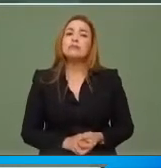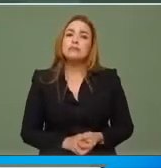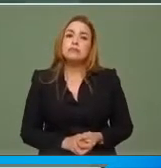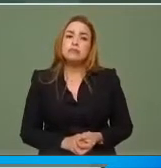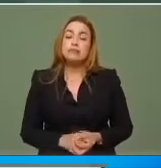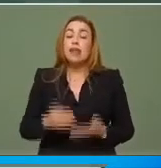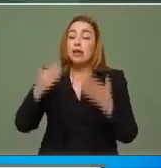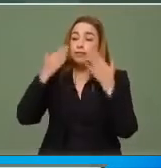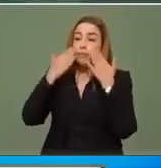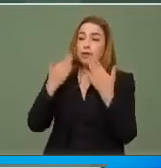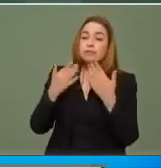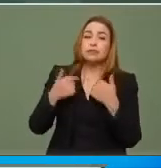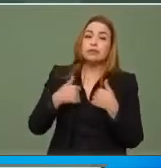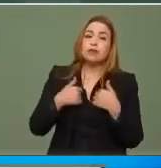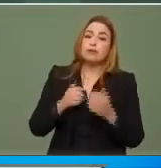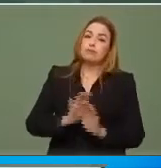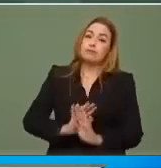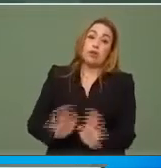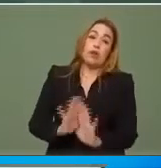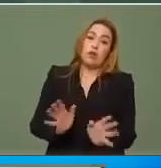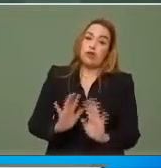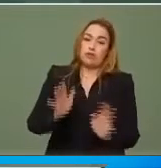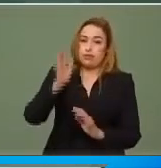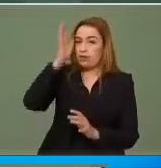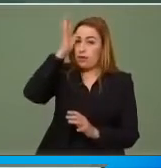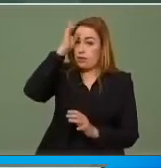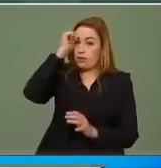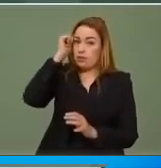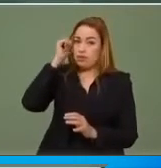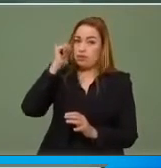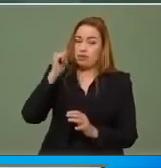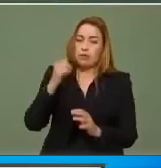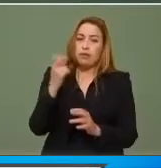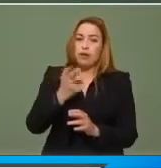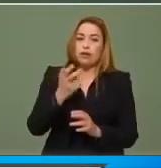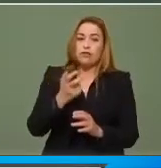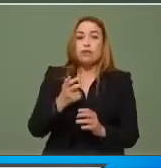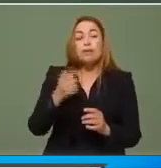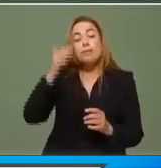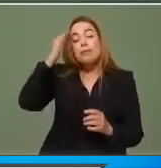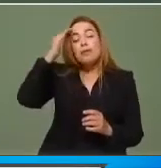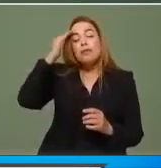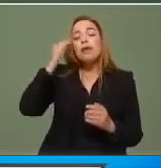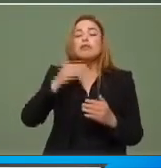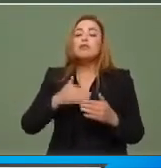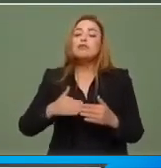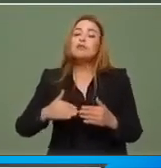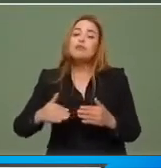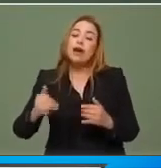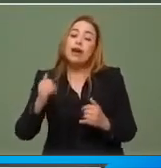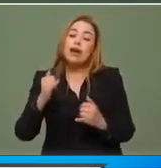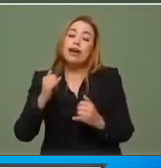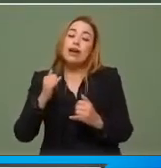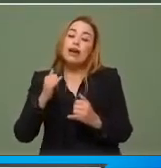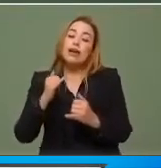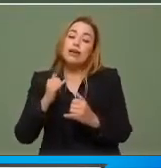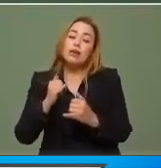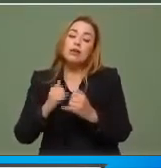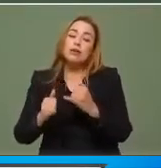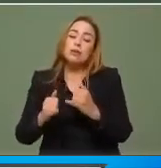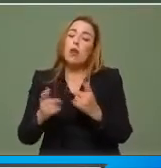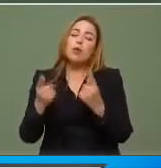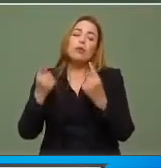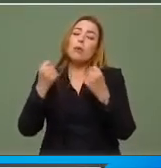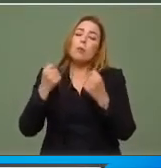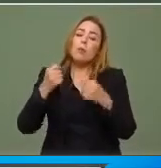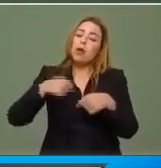máxima de Maquiavelo de que el fin justifica los medios. El fin no